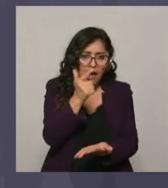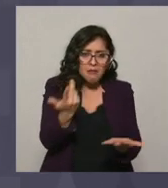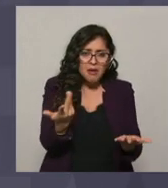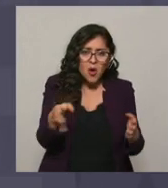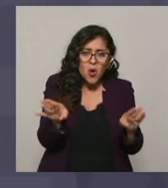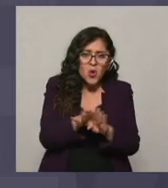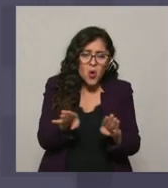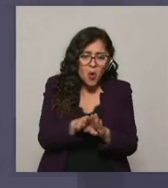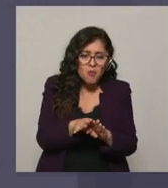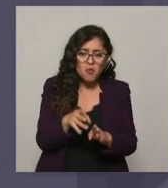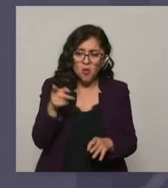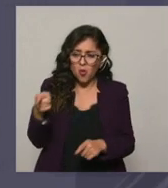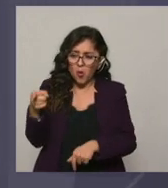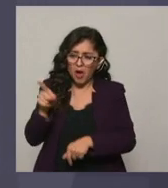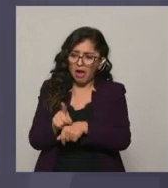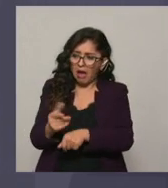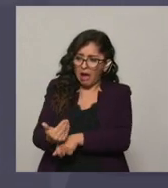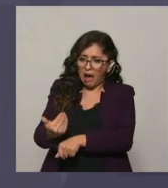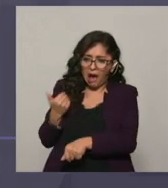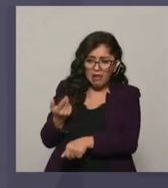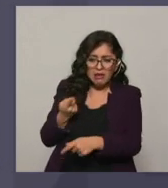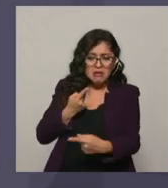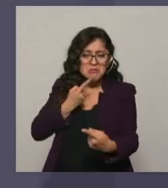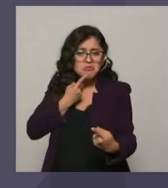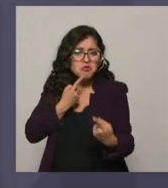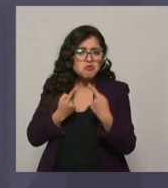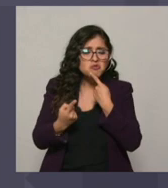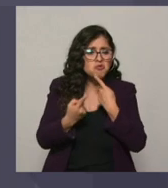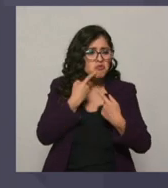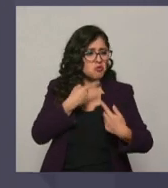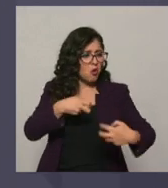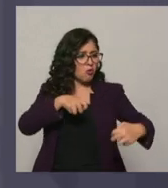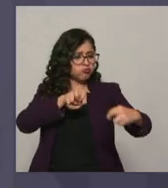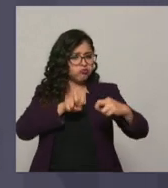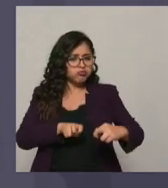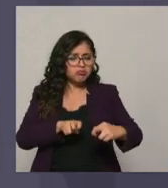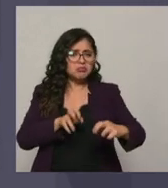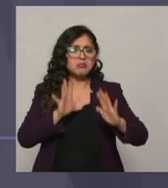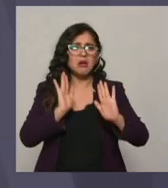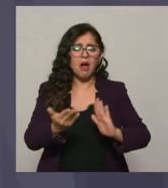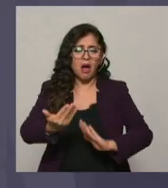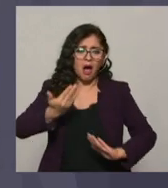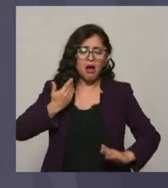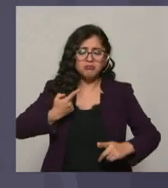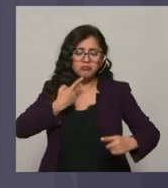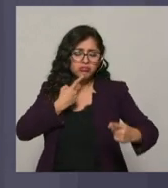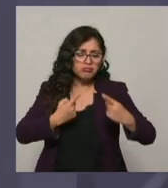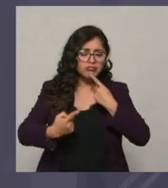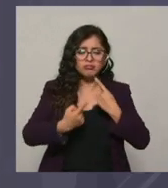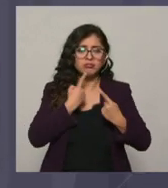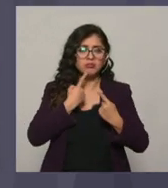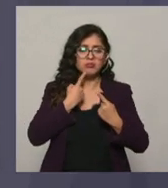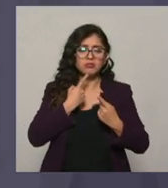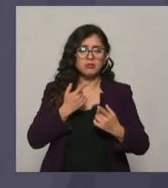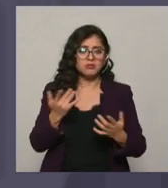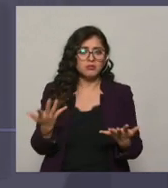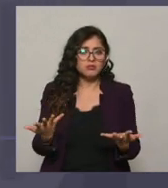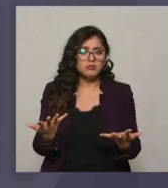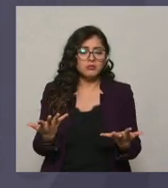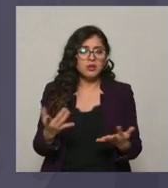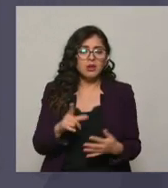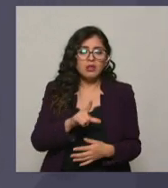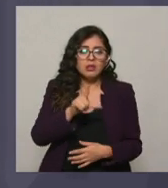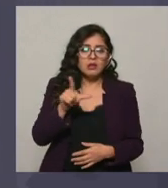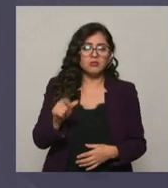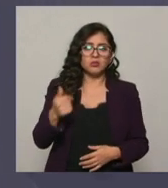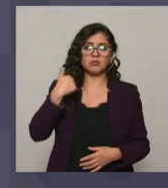conmigo en un espacio a debatir, ¿no? Era una persona con la que yo había estado y entonces